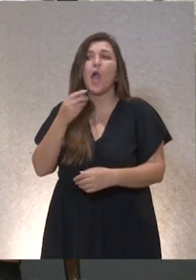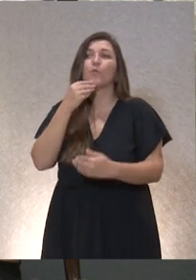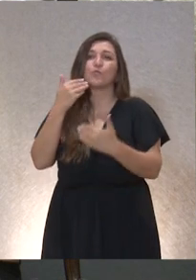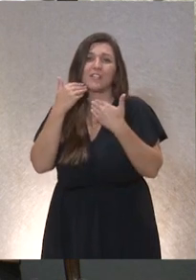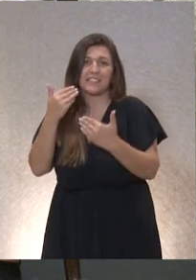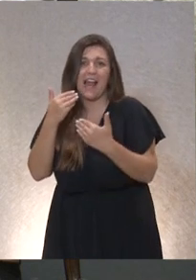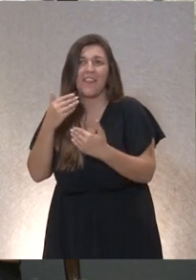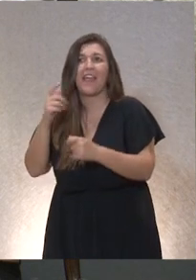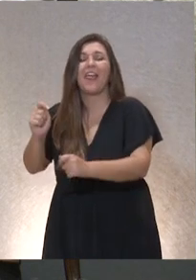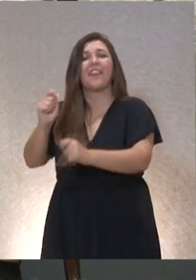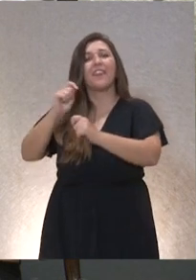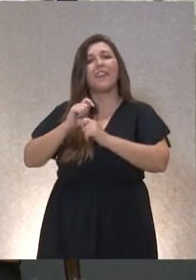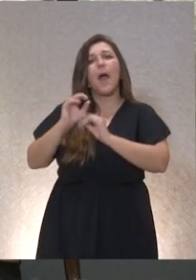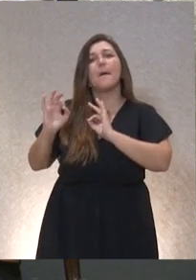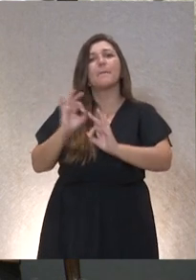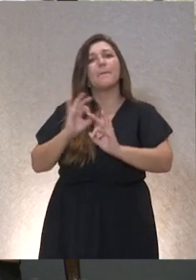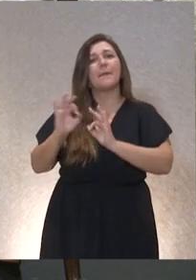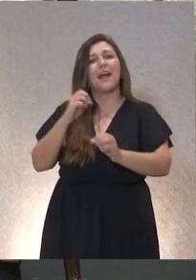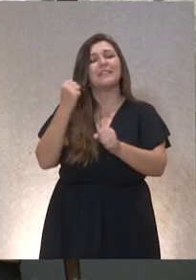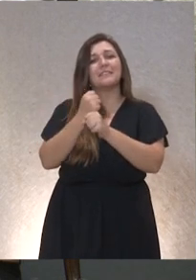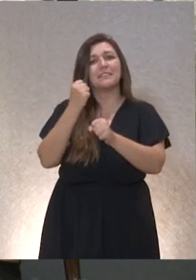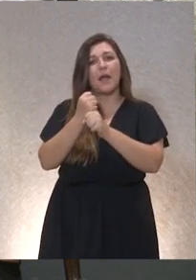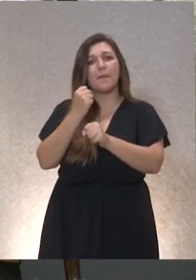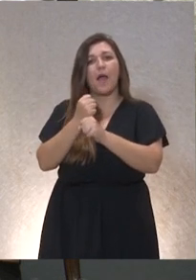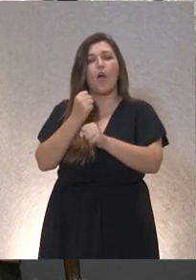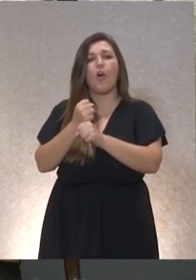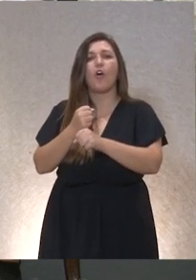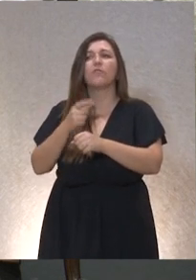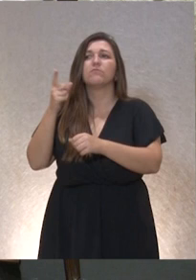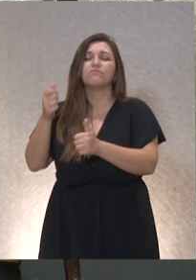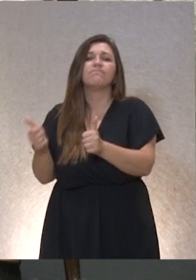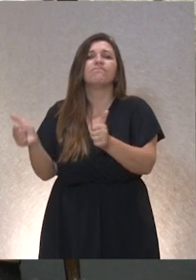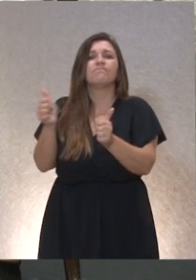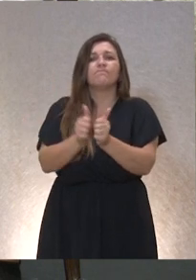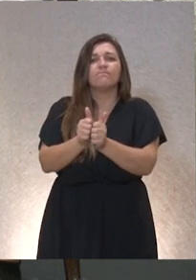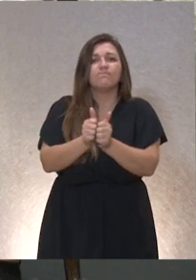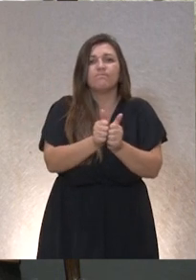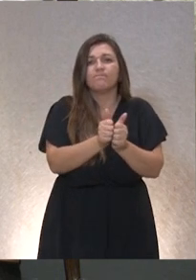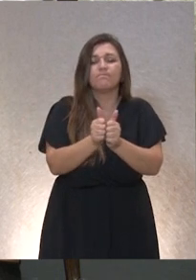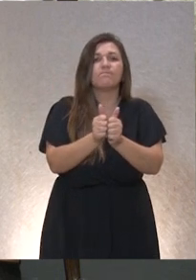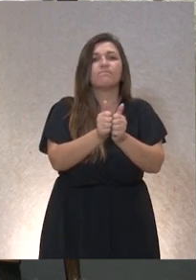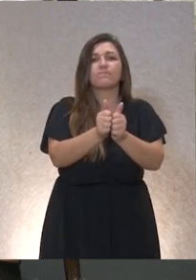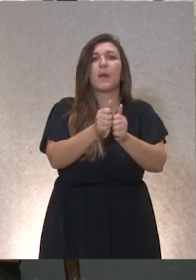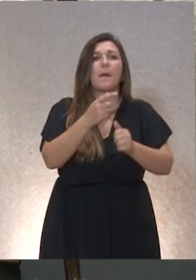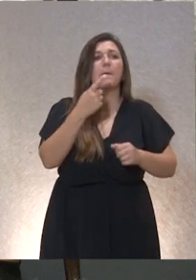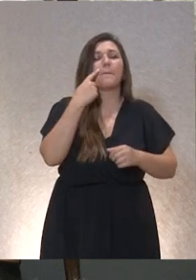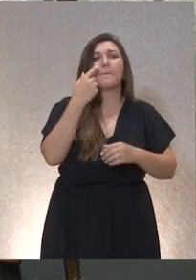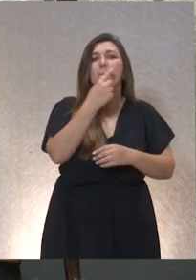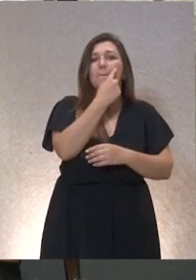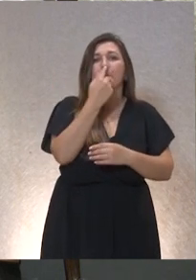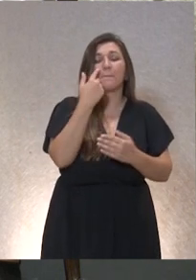una laboral que siguió mi mi carrera y estuvo conmigo tanto presencial como